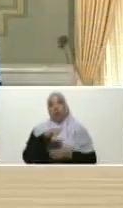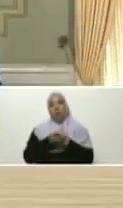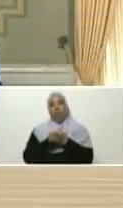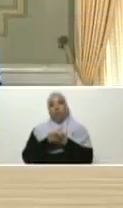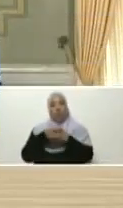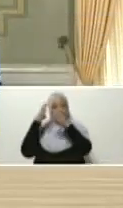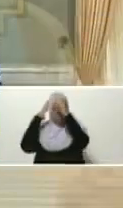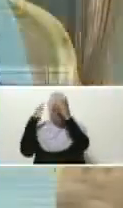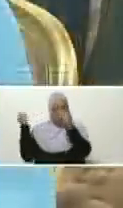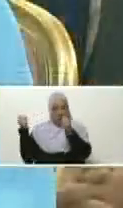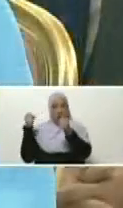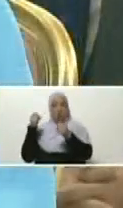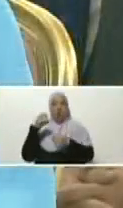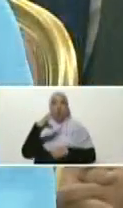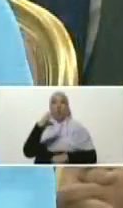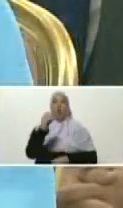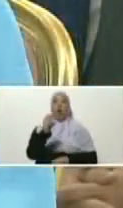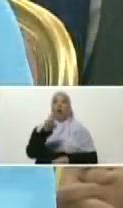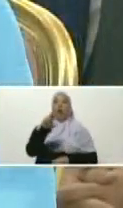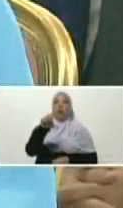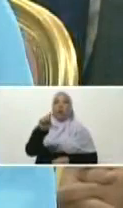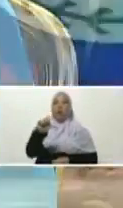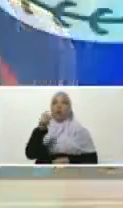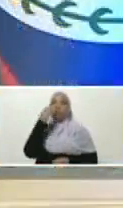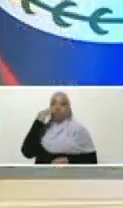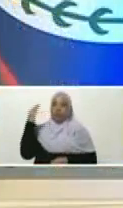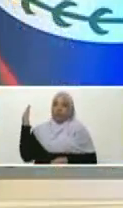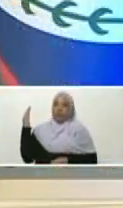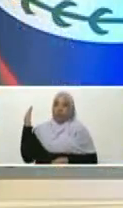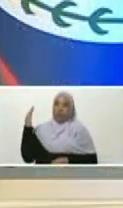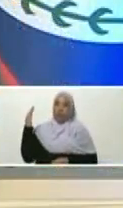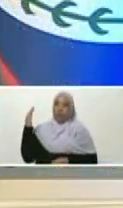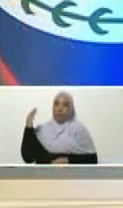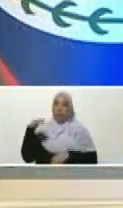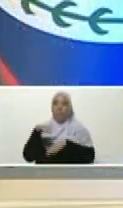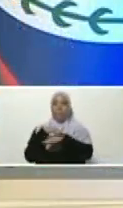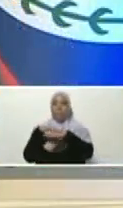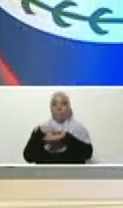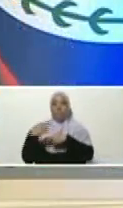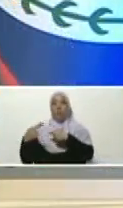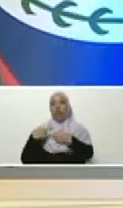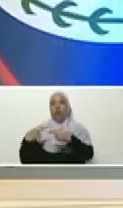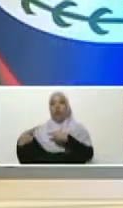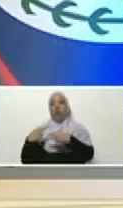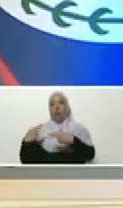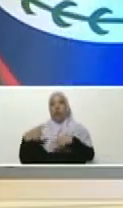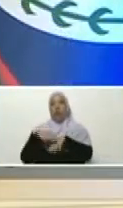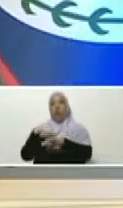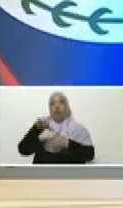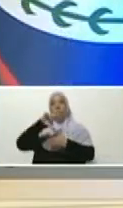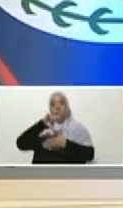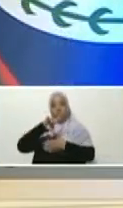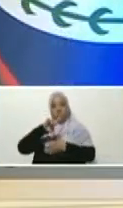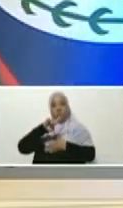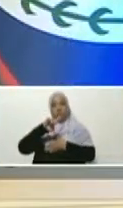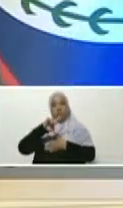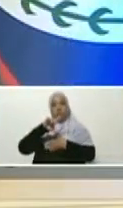canciller, Rander Peña, viceministro de Relaciones Exteriores para América Latina y el